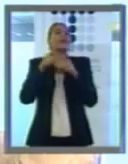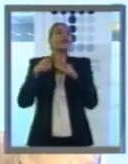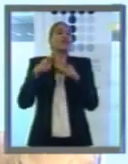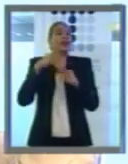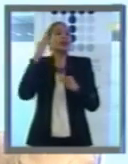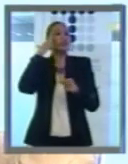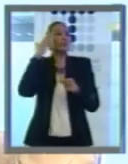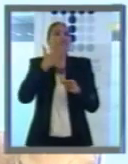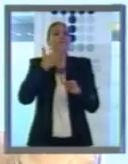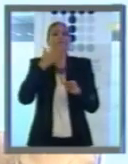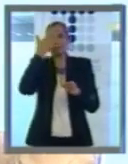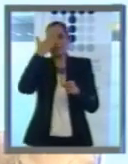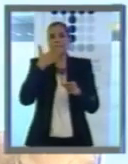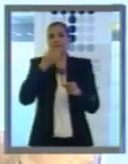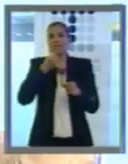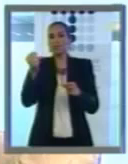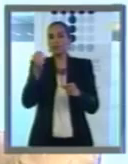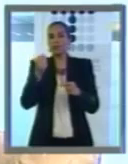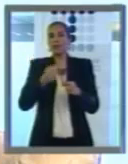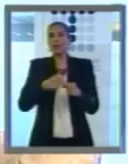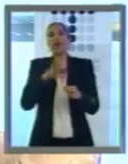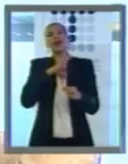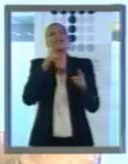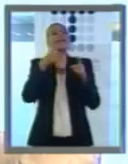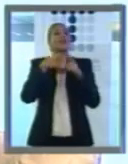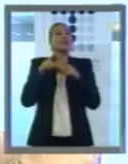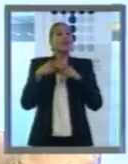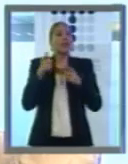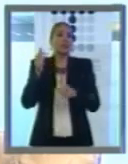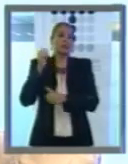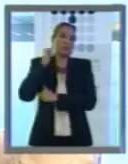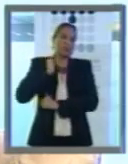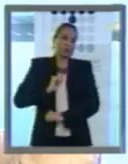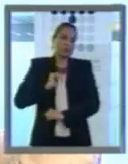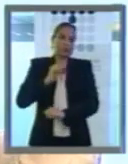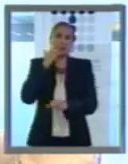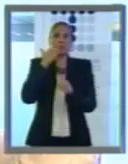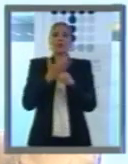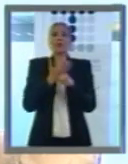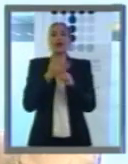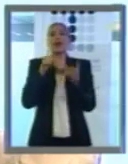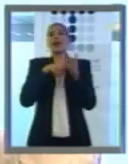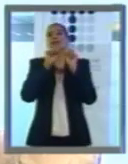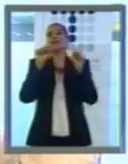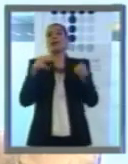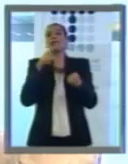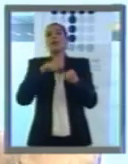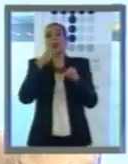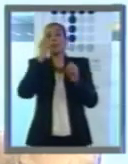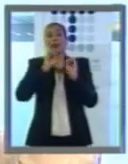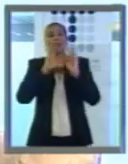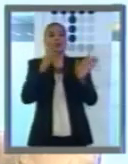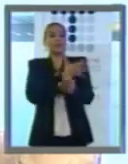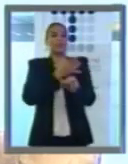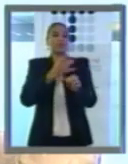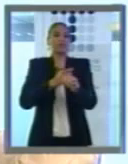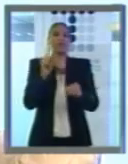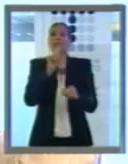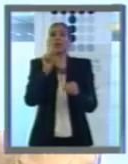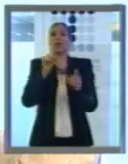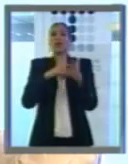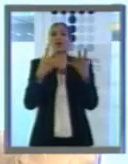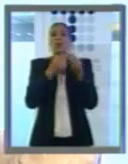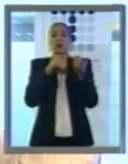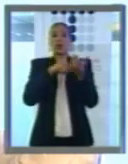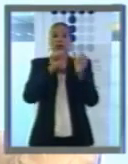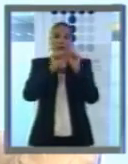diferentes capacidades, eso sí, y con diferentes atribuciones. En el Sistema Nacional de Transparencia no es parte del